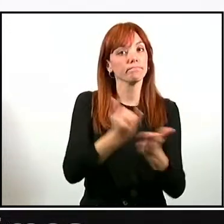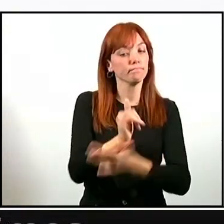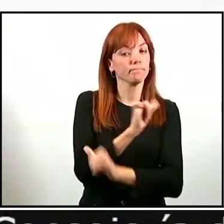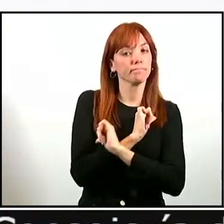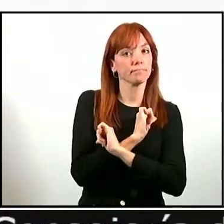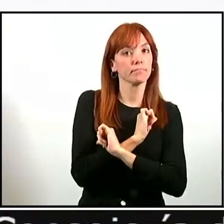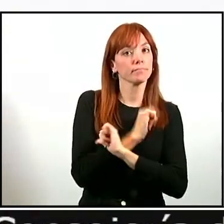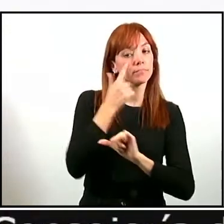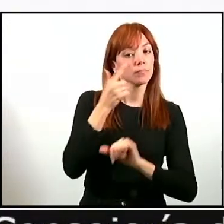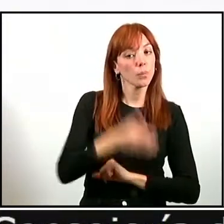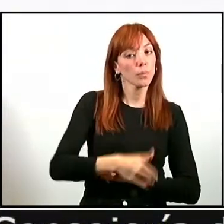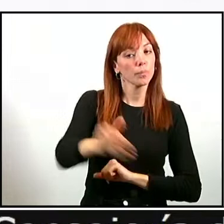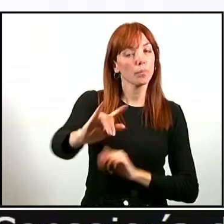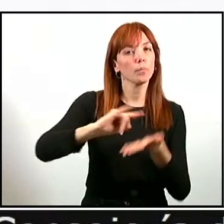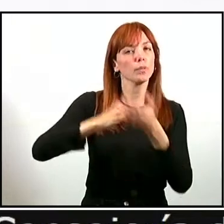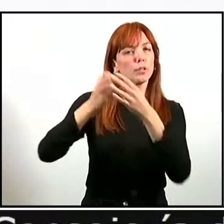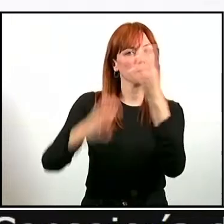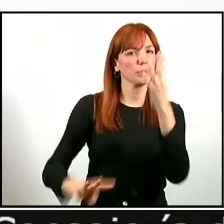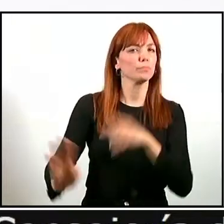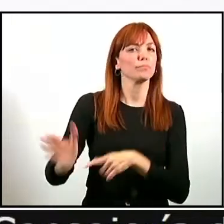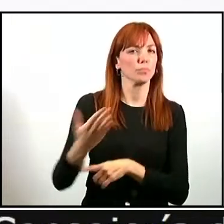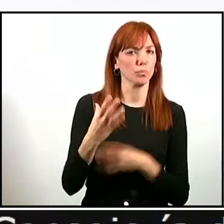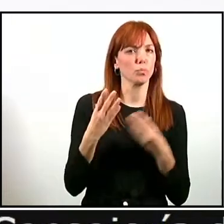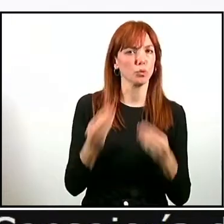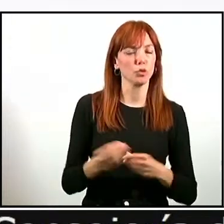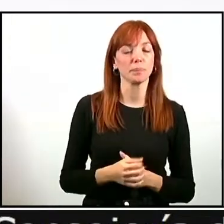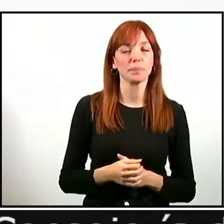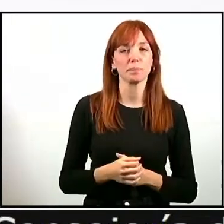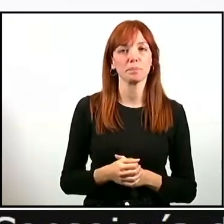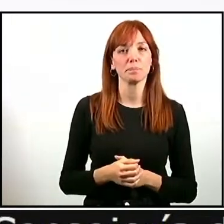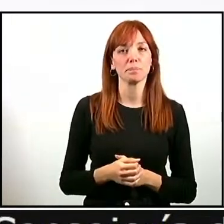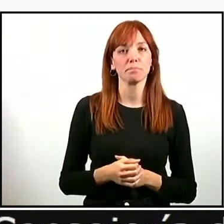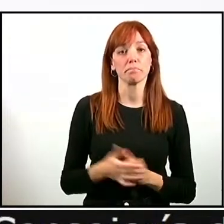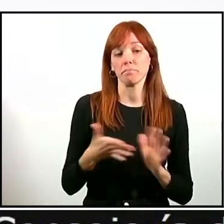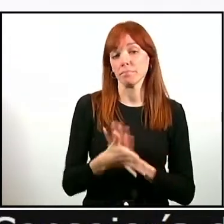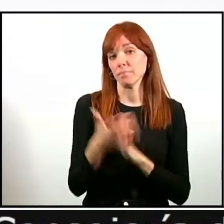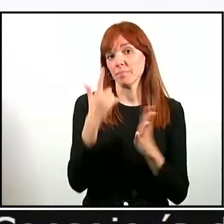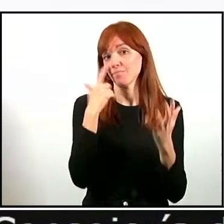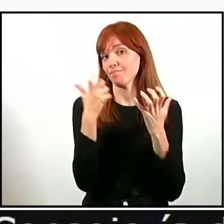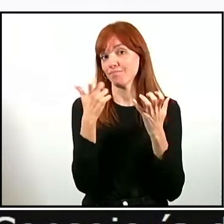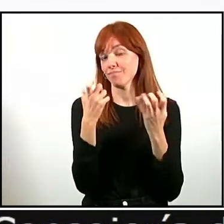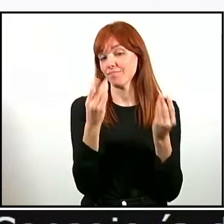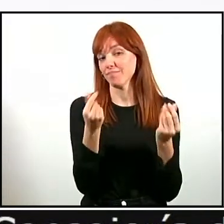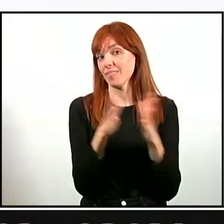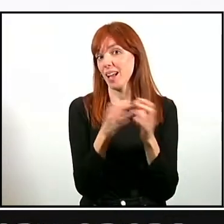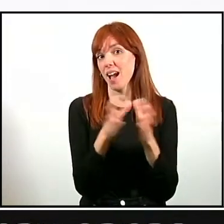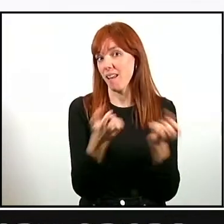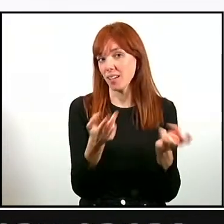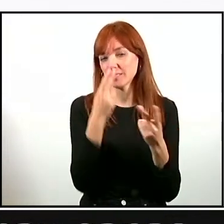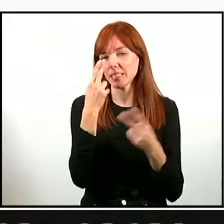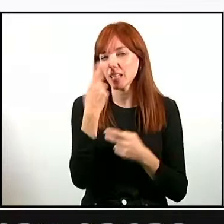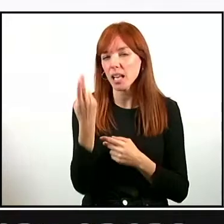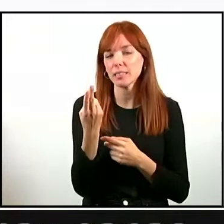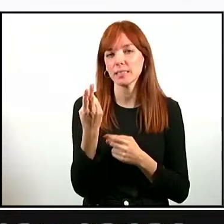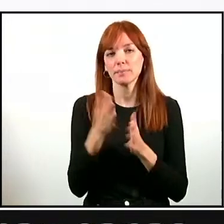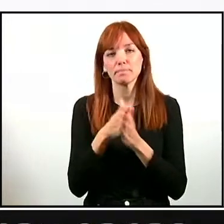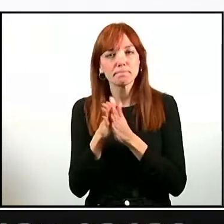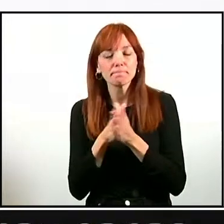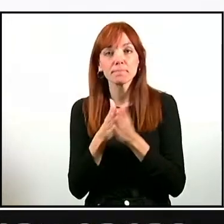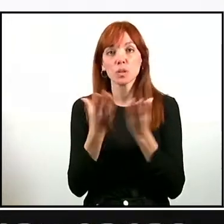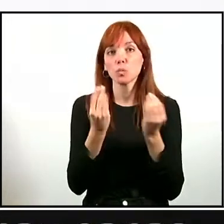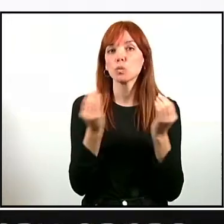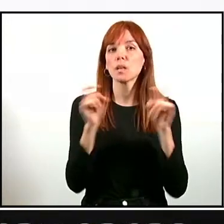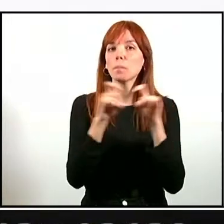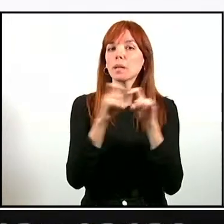muchísimos proyectos se presenten. Y eso es una señal de que hay ganas, de que hay interés, de que hay muchas